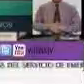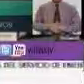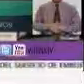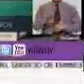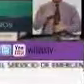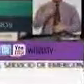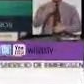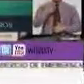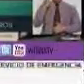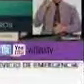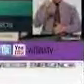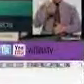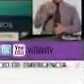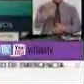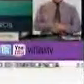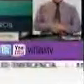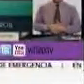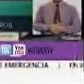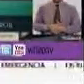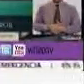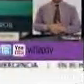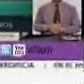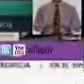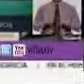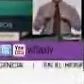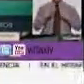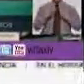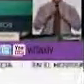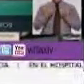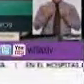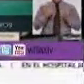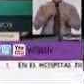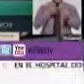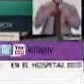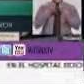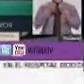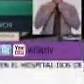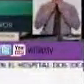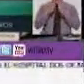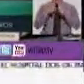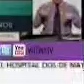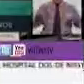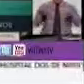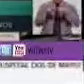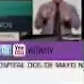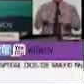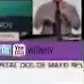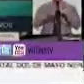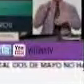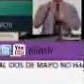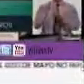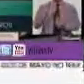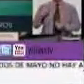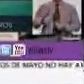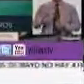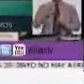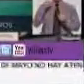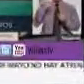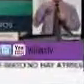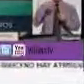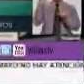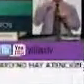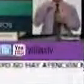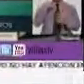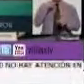la vamos a denunciar, por supuesto, y queremos señalarles a ustedes que es muy fácil hacer denuncias tirando